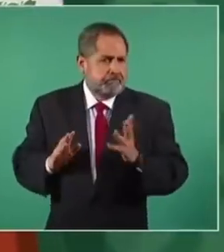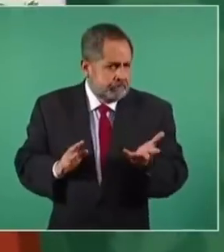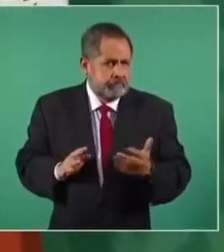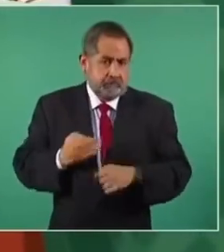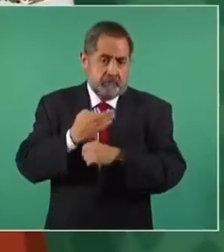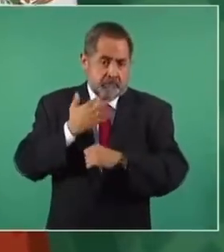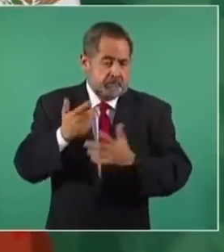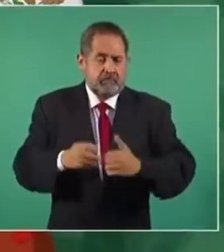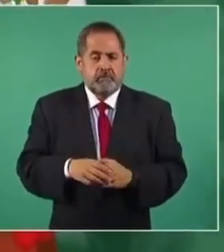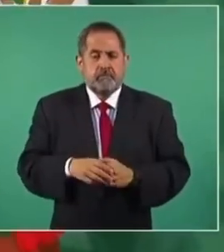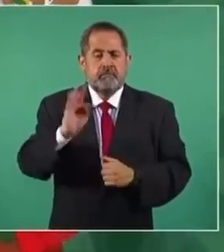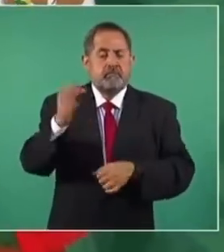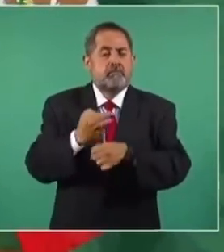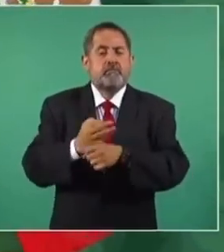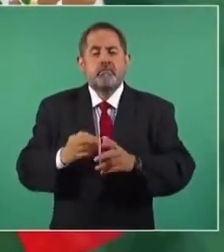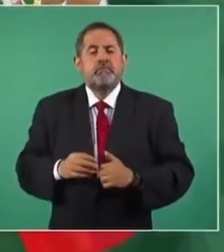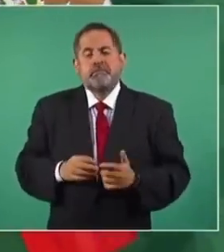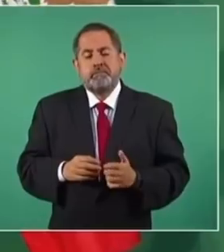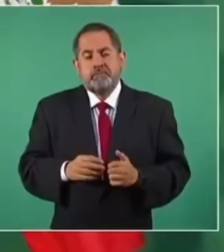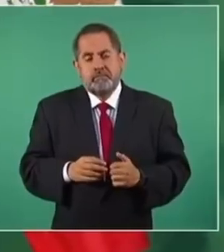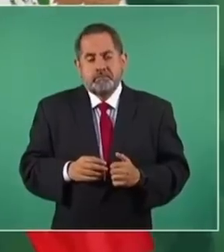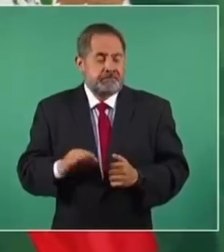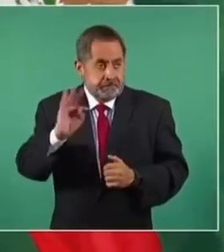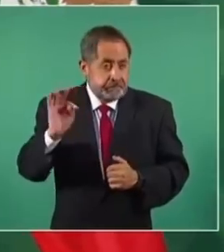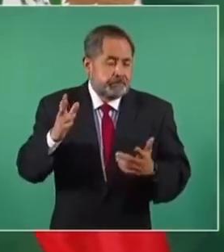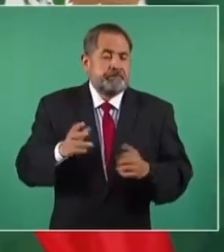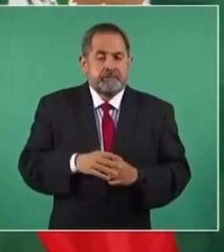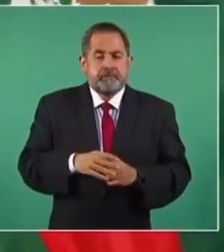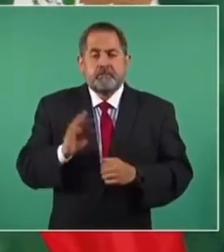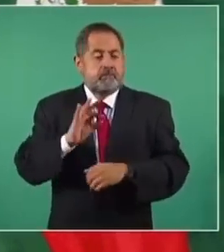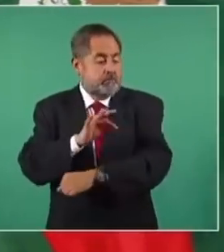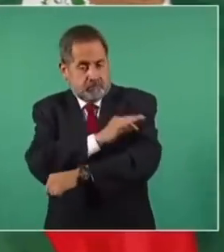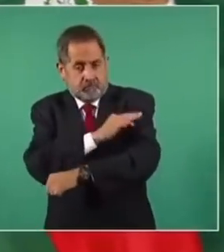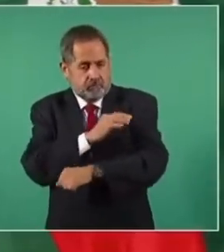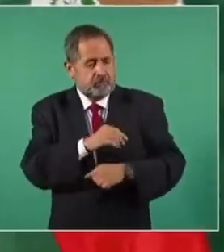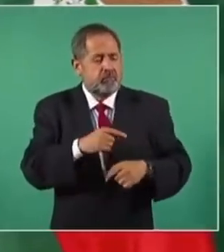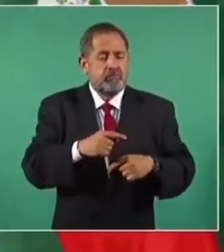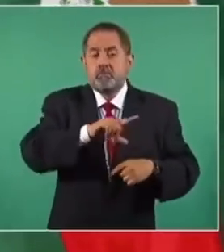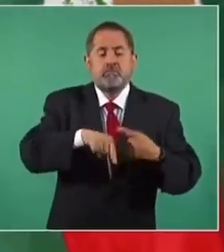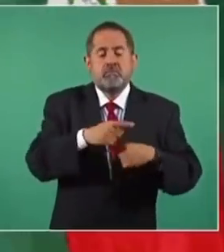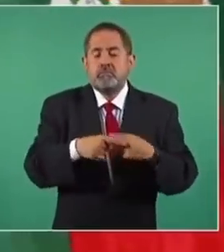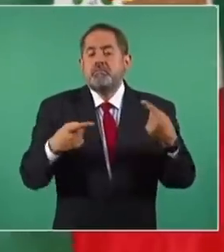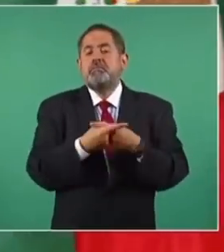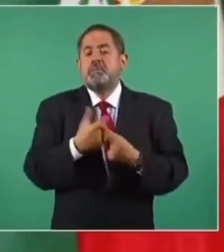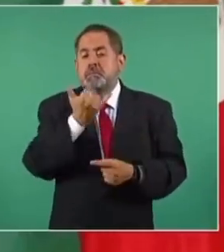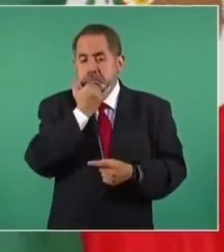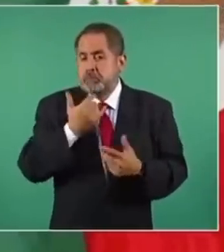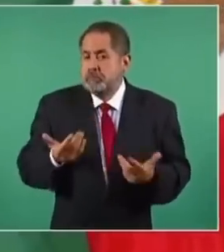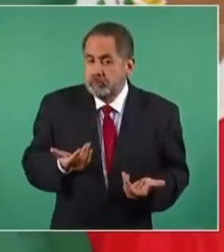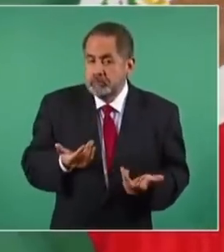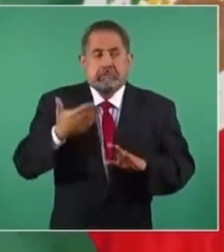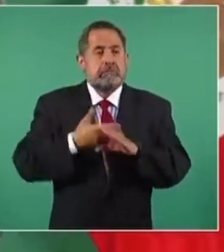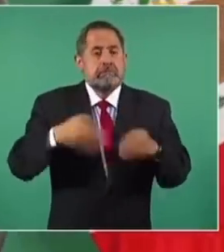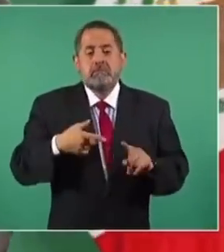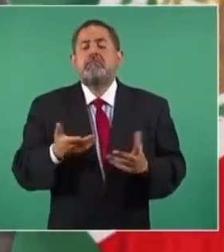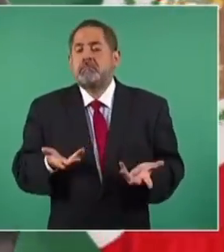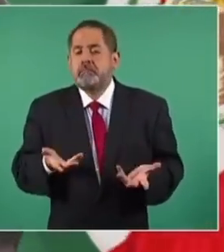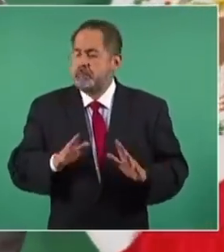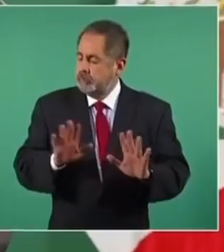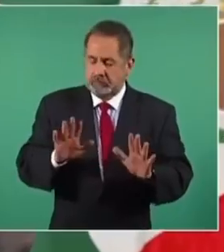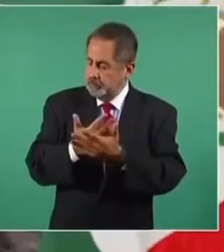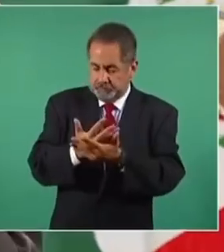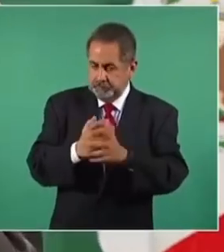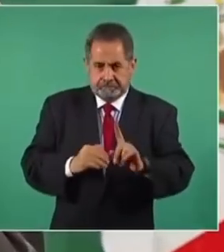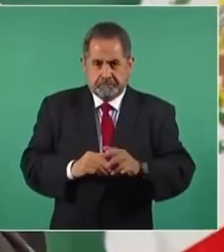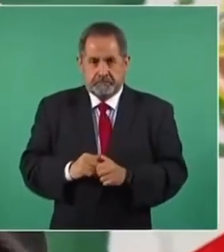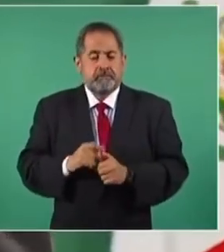Si en este caso podría tener reacciones que les afectaran.